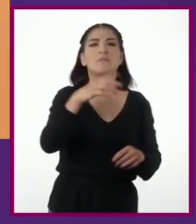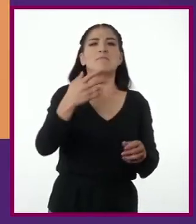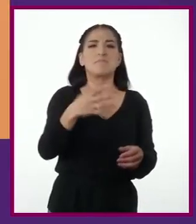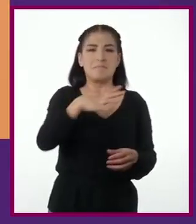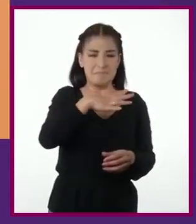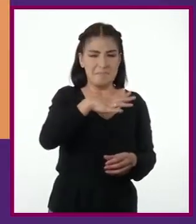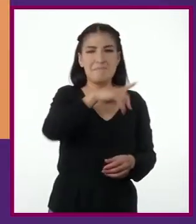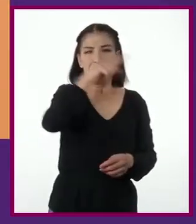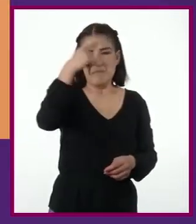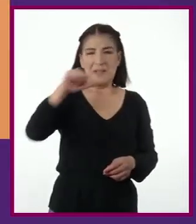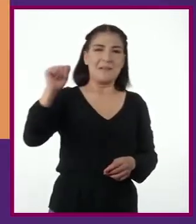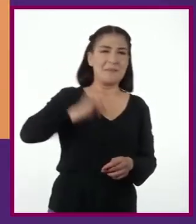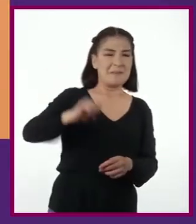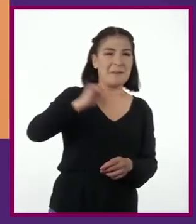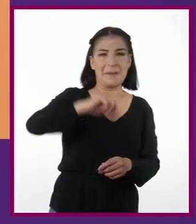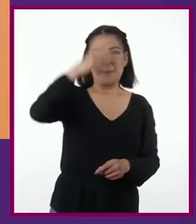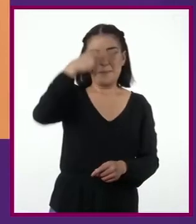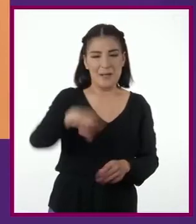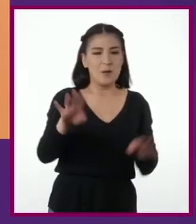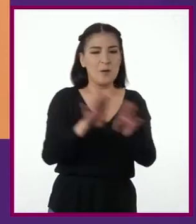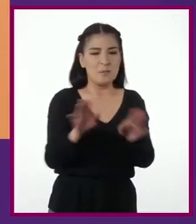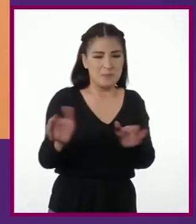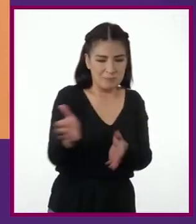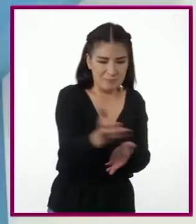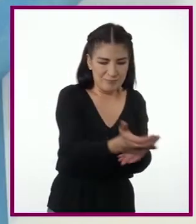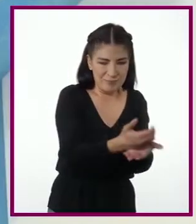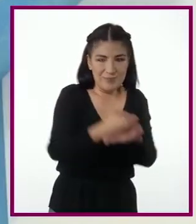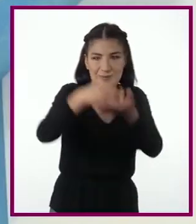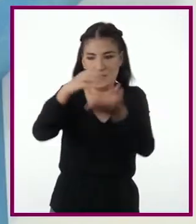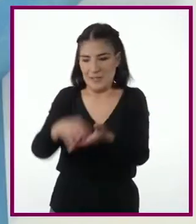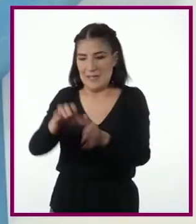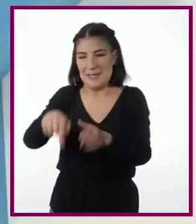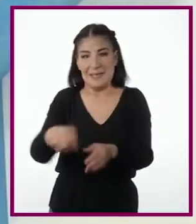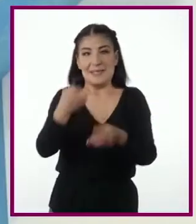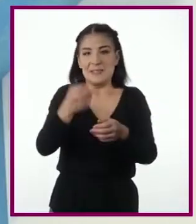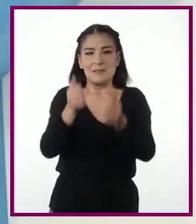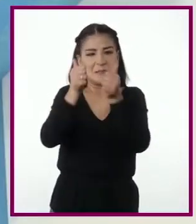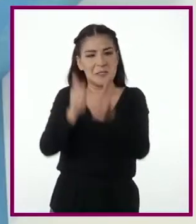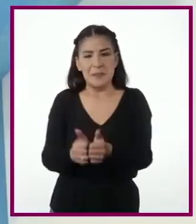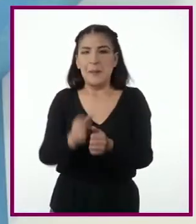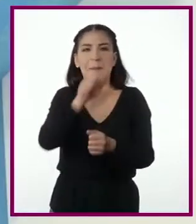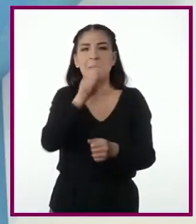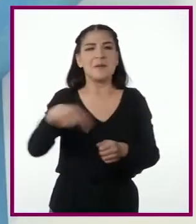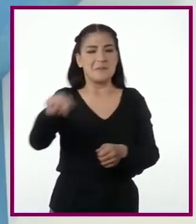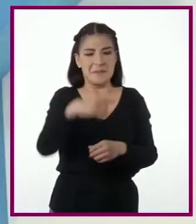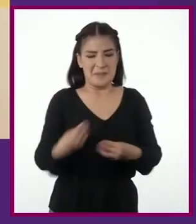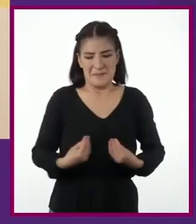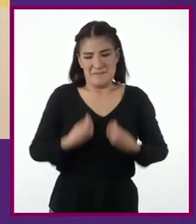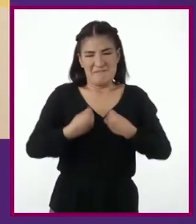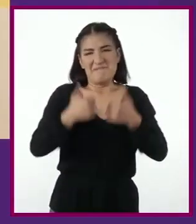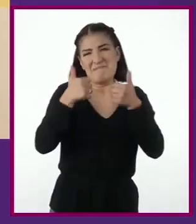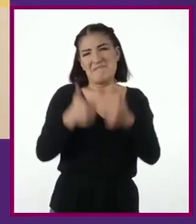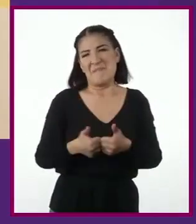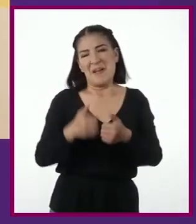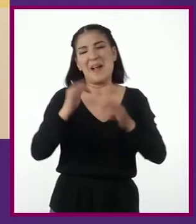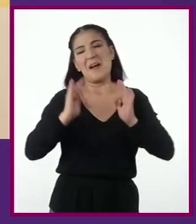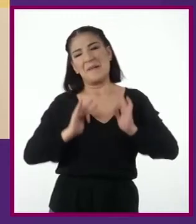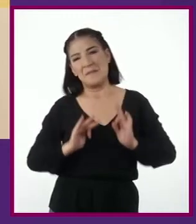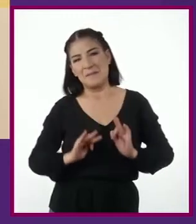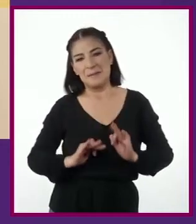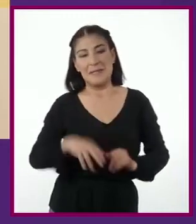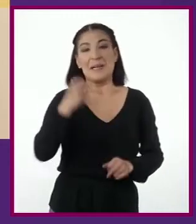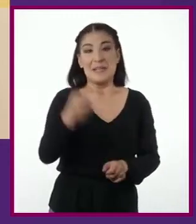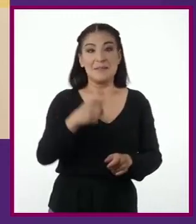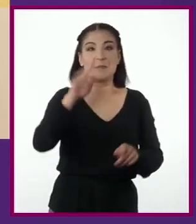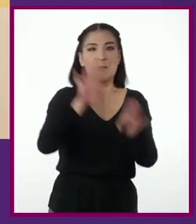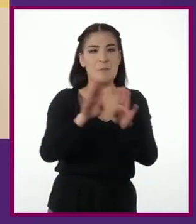antiguos mexicanos establecerse en un mismo sitio, o sea, practicar una vida sedentaria. Así, la